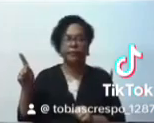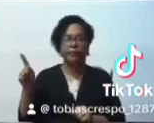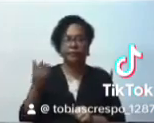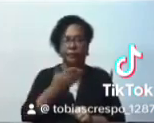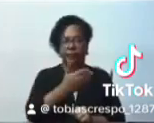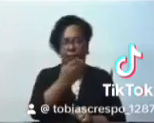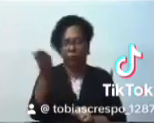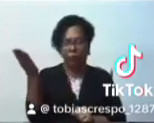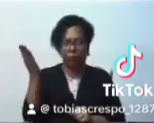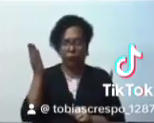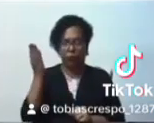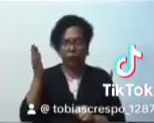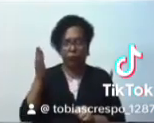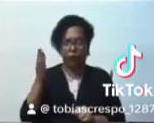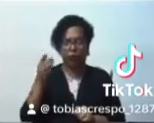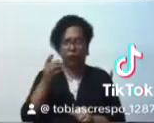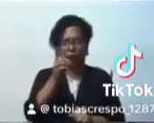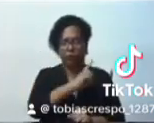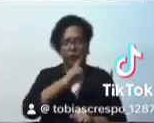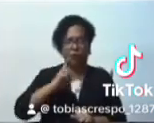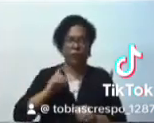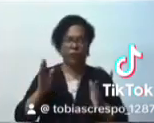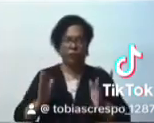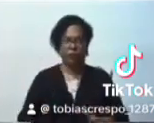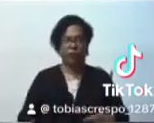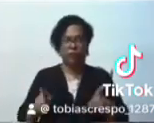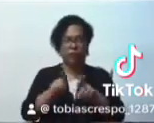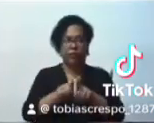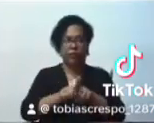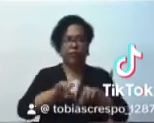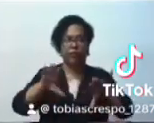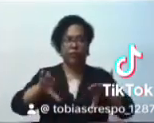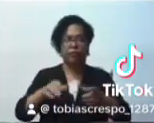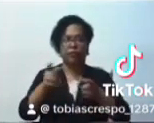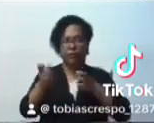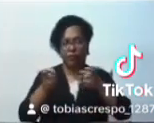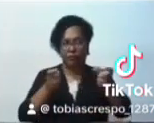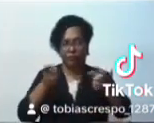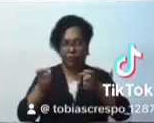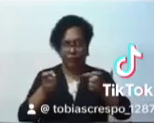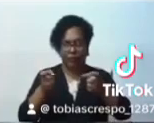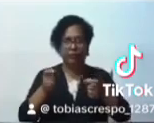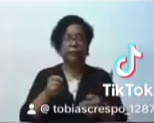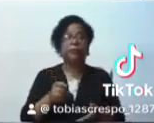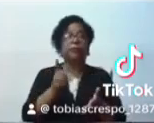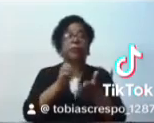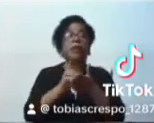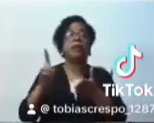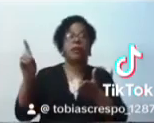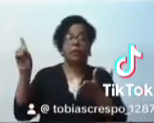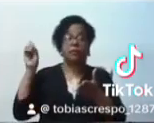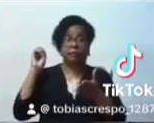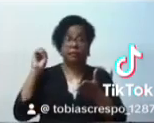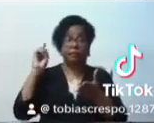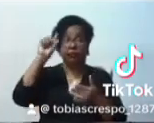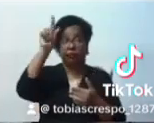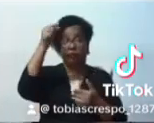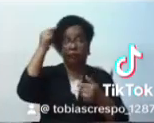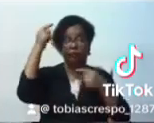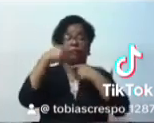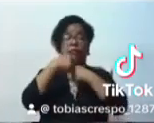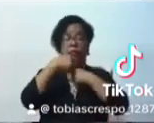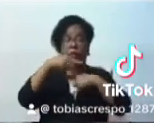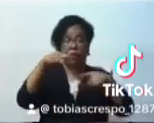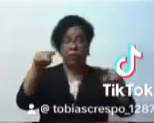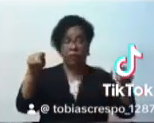y diputadas. La semana pasada, el gobierno anunció un plan muy noble que va